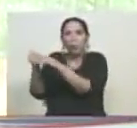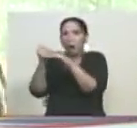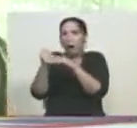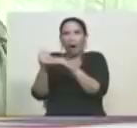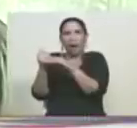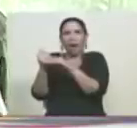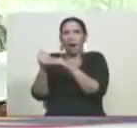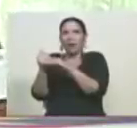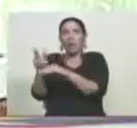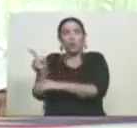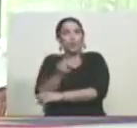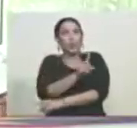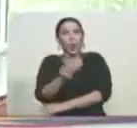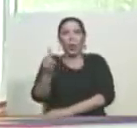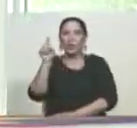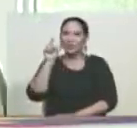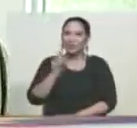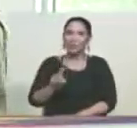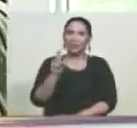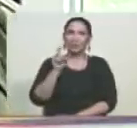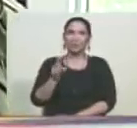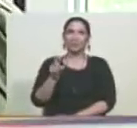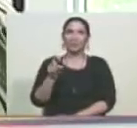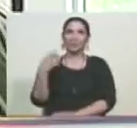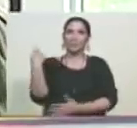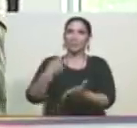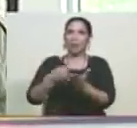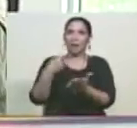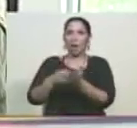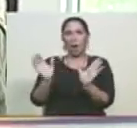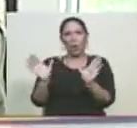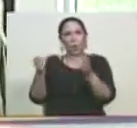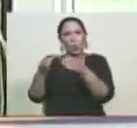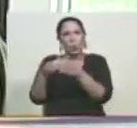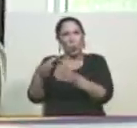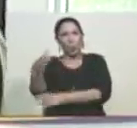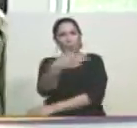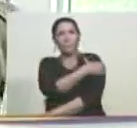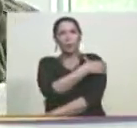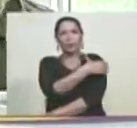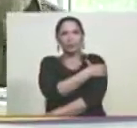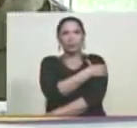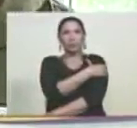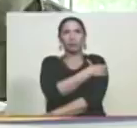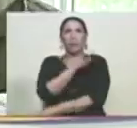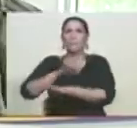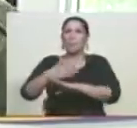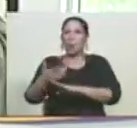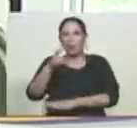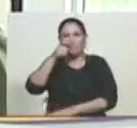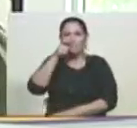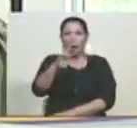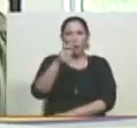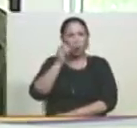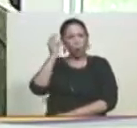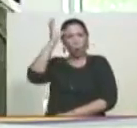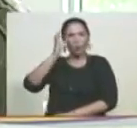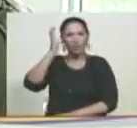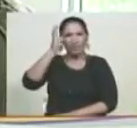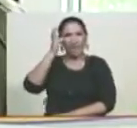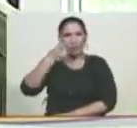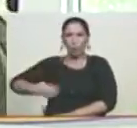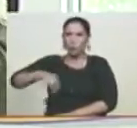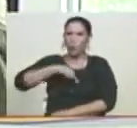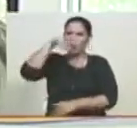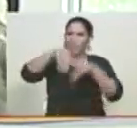es necesario ser financiado por grupos de la extrema derecha, porque el pueblo venezolano está consciente que